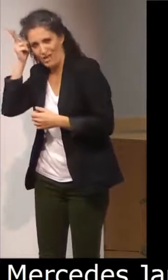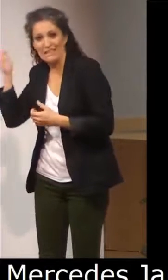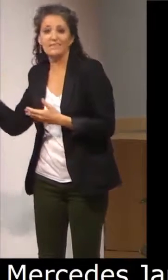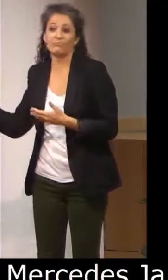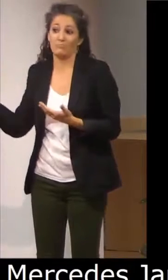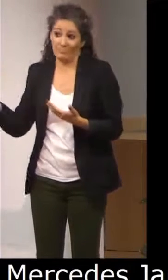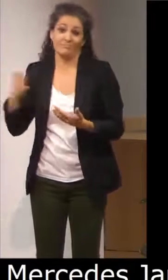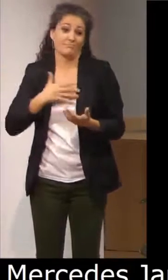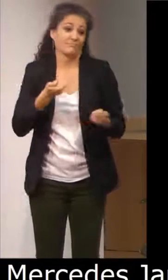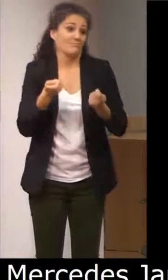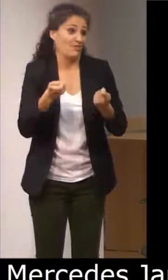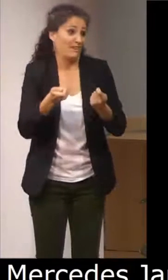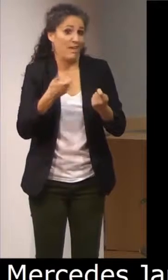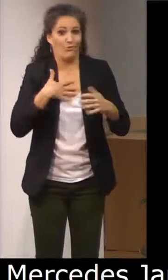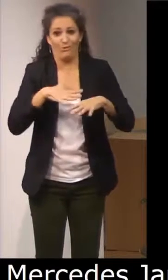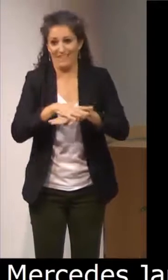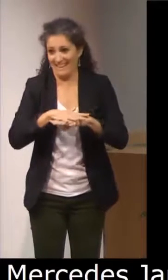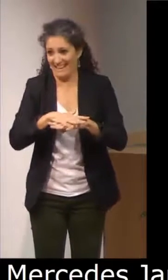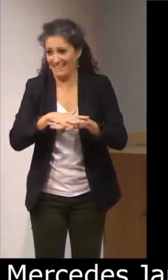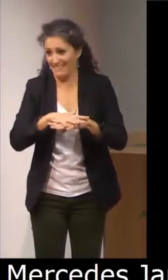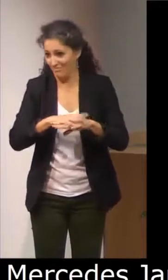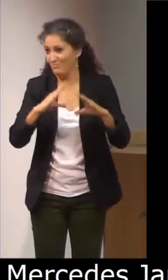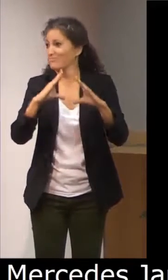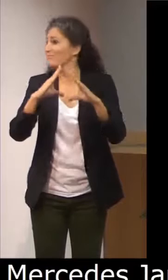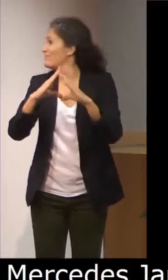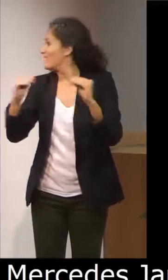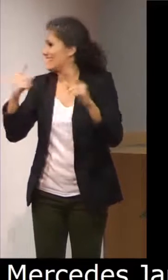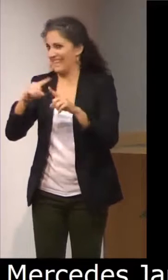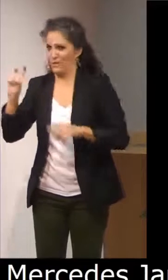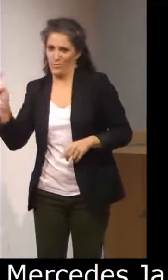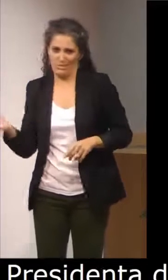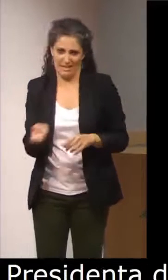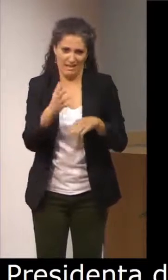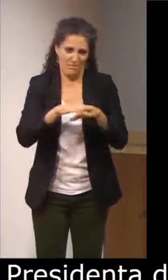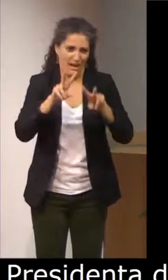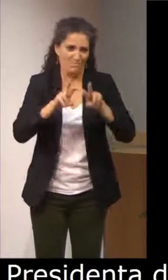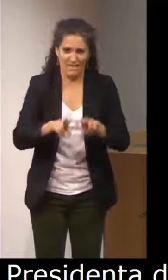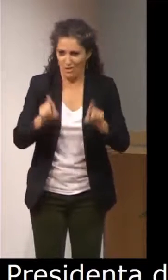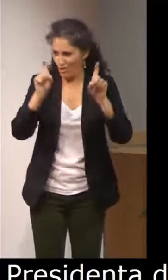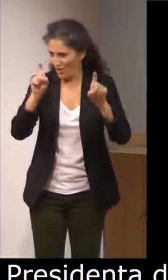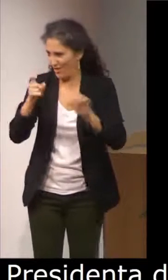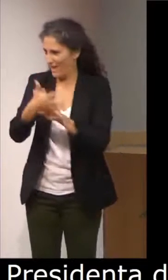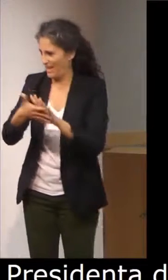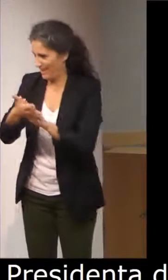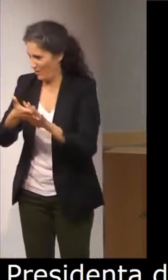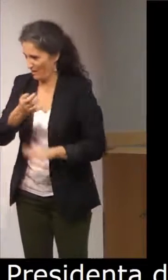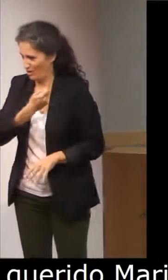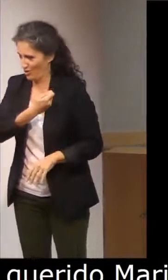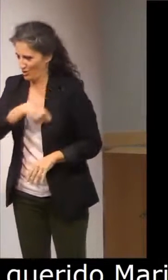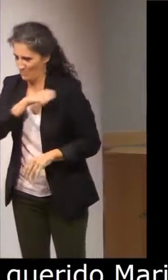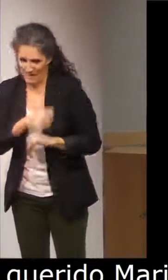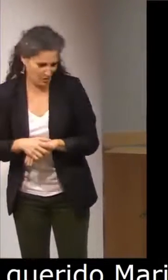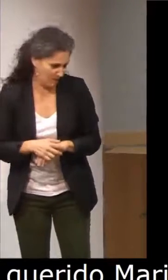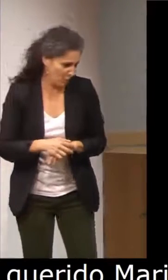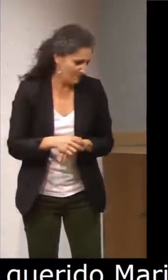mi querido Mariano Reyes, coordinador de la Red Interuniversitaria para la Investigación y la Docencia de la